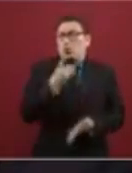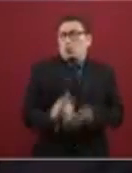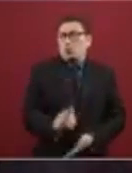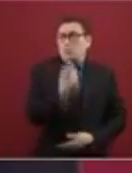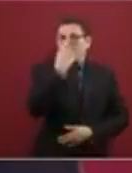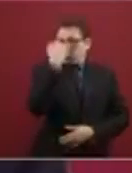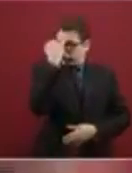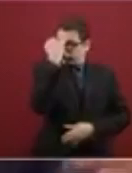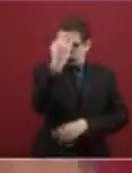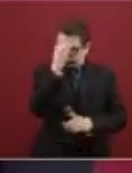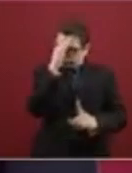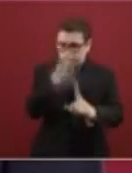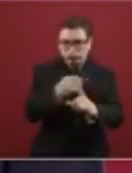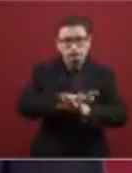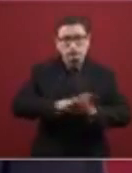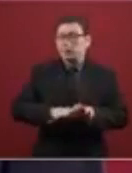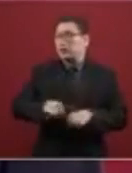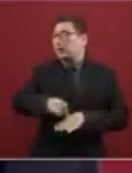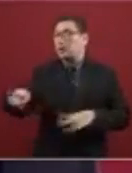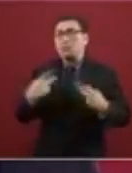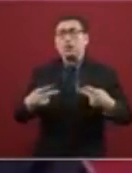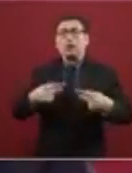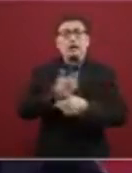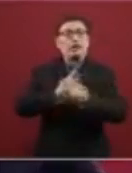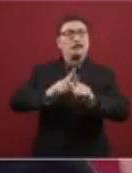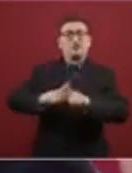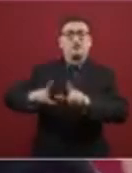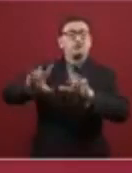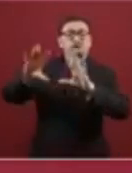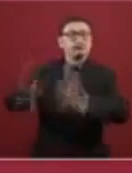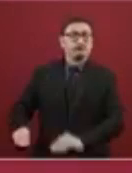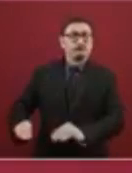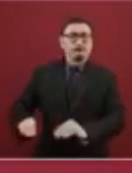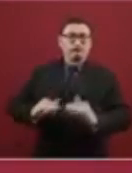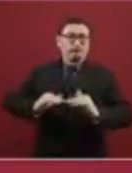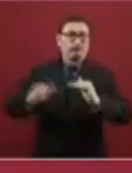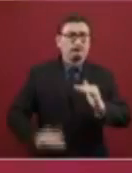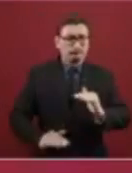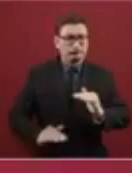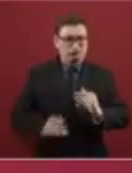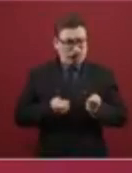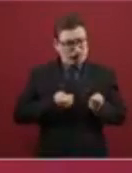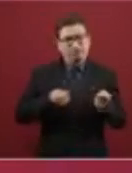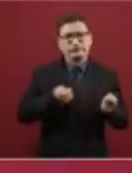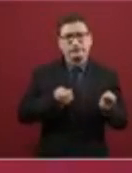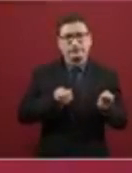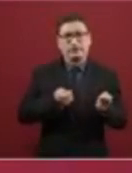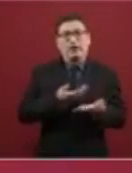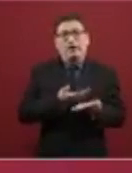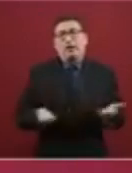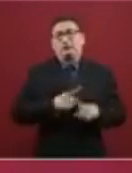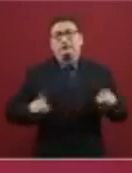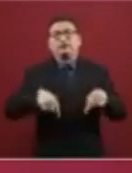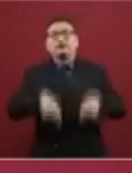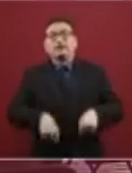nada. Se limita la libertad o todas las libertades. La democracia es esto que